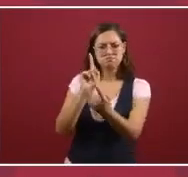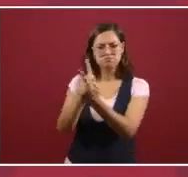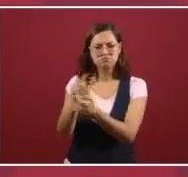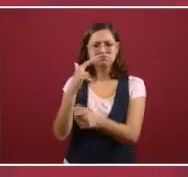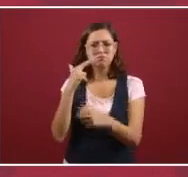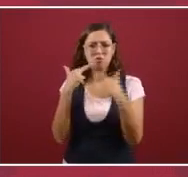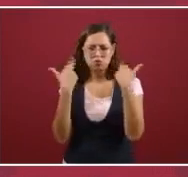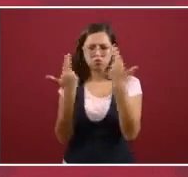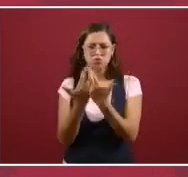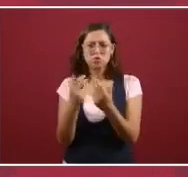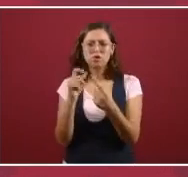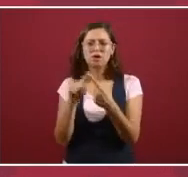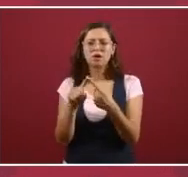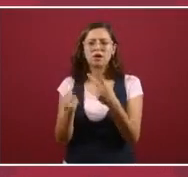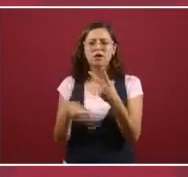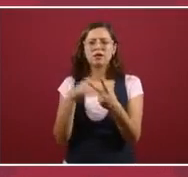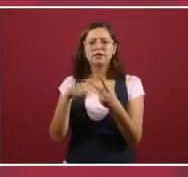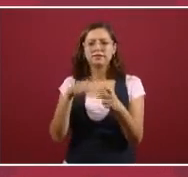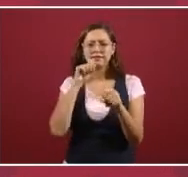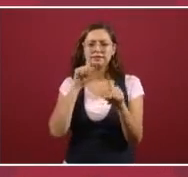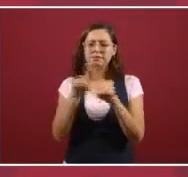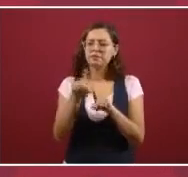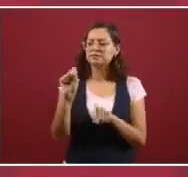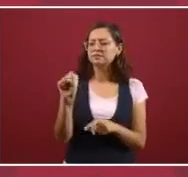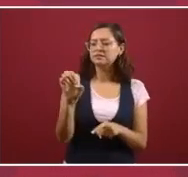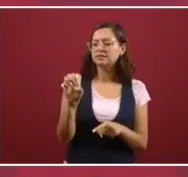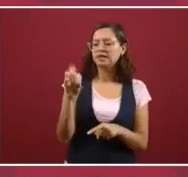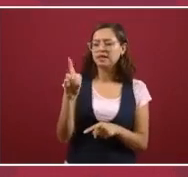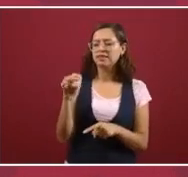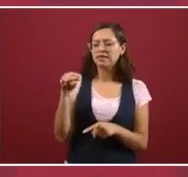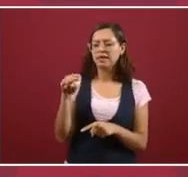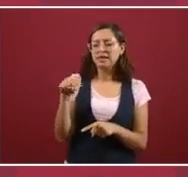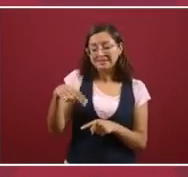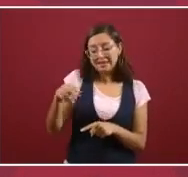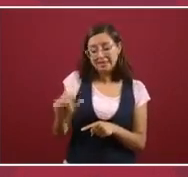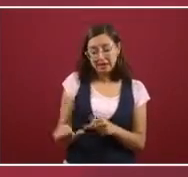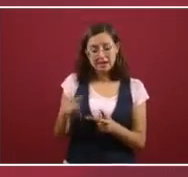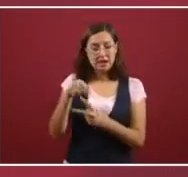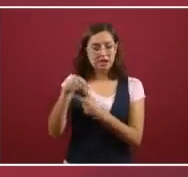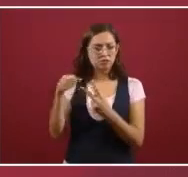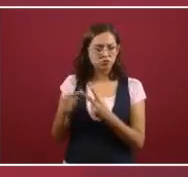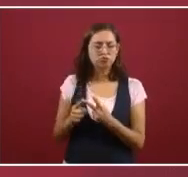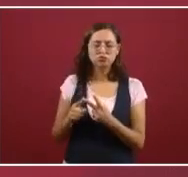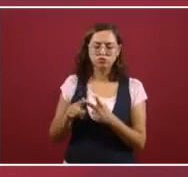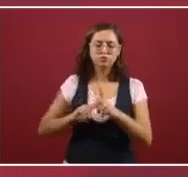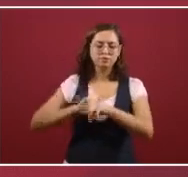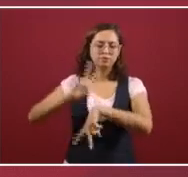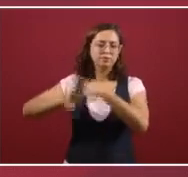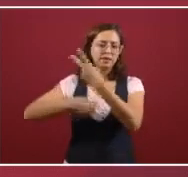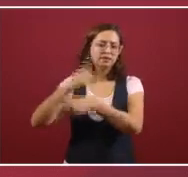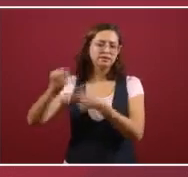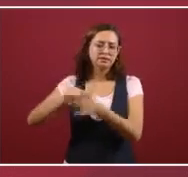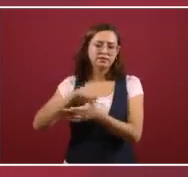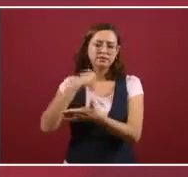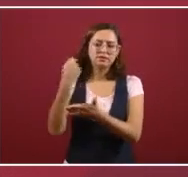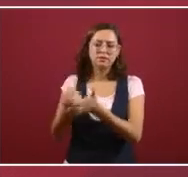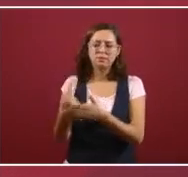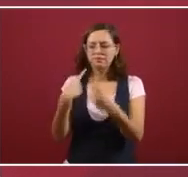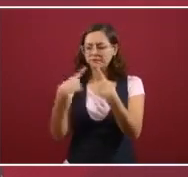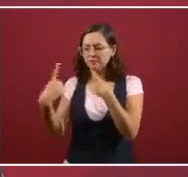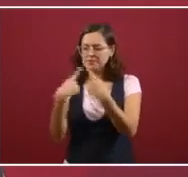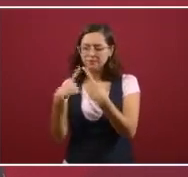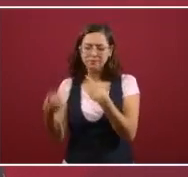está haciendo el secretario de la Defensa. Lo van a buscar para que haya un